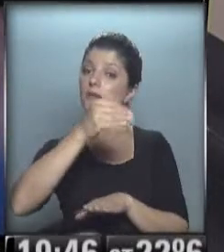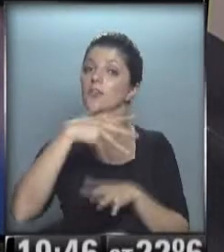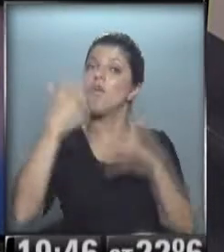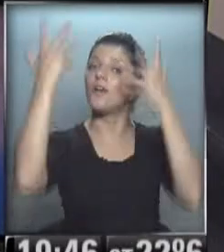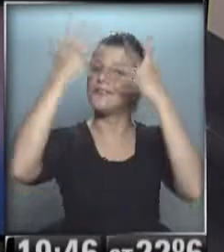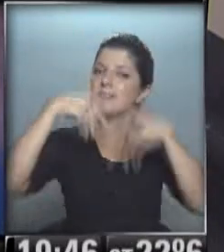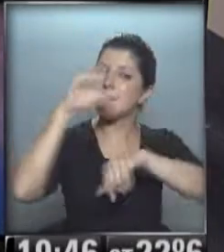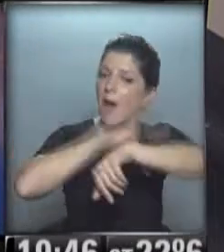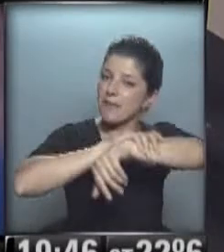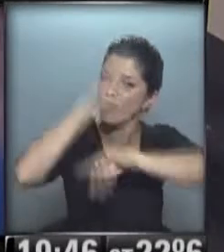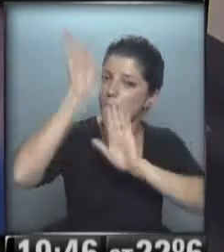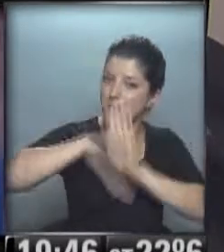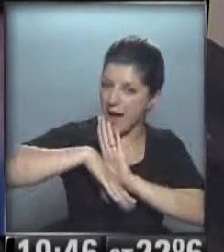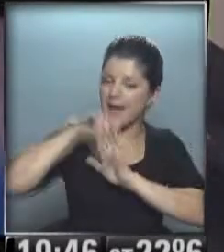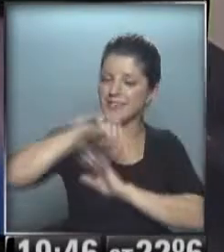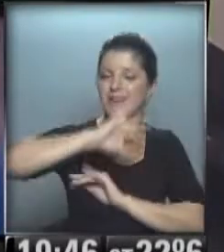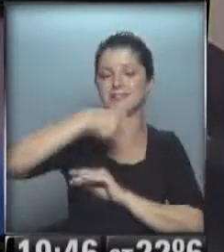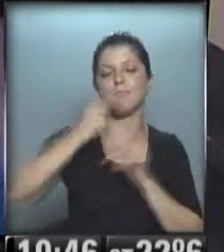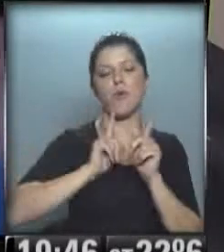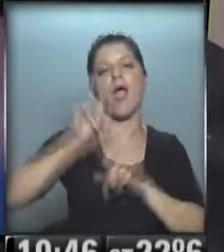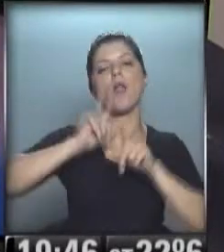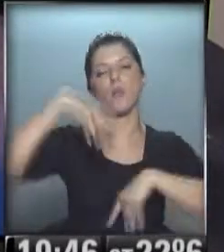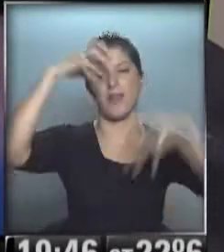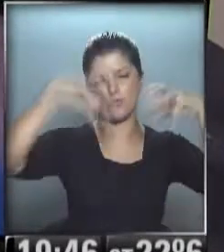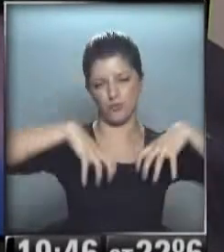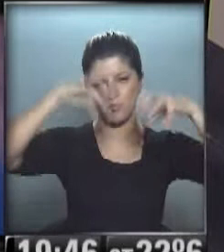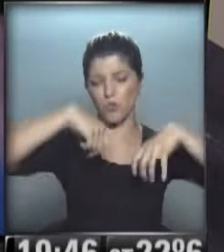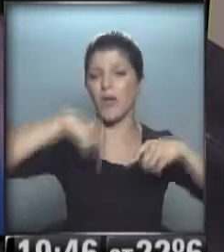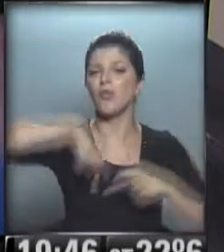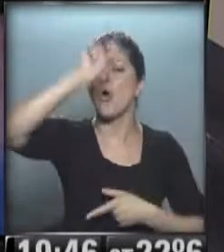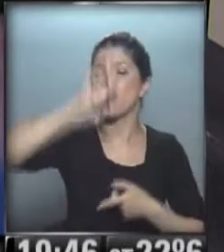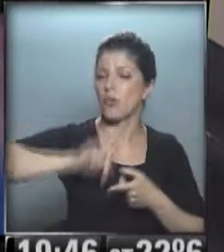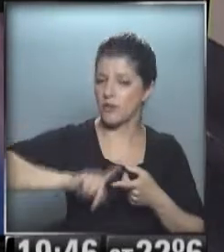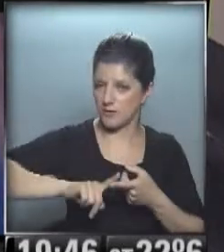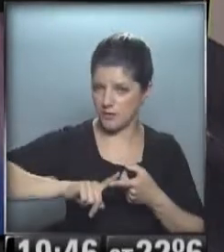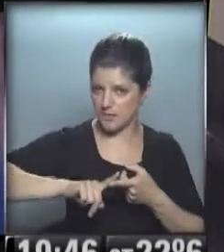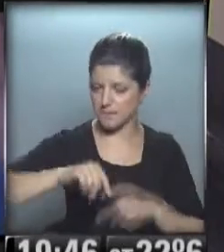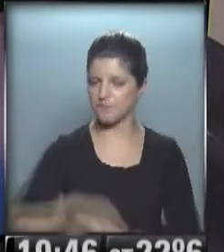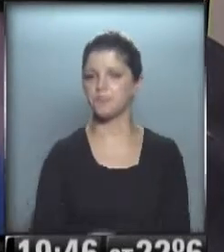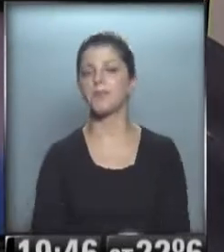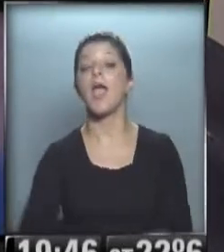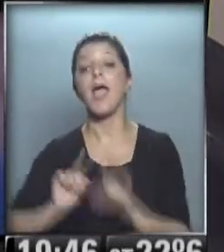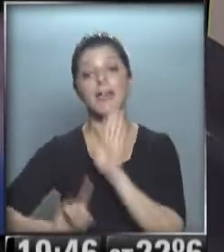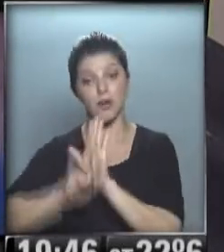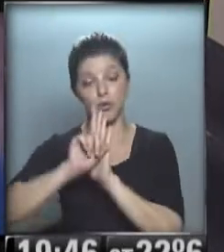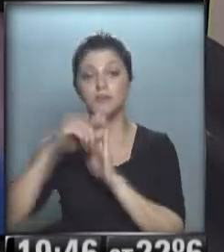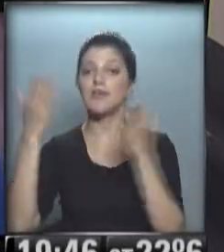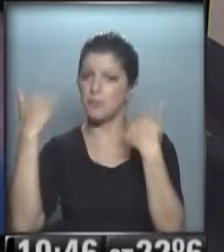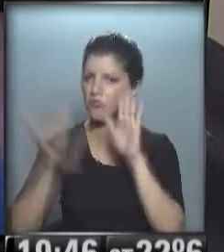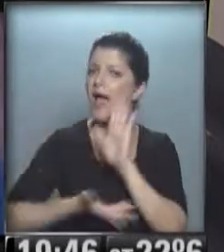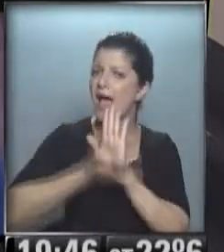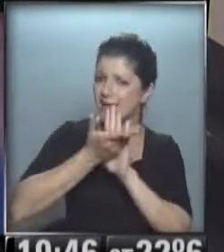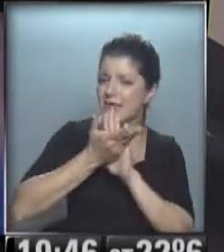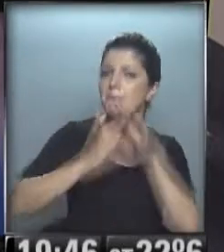baja presión que aquí sí dejará la posibilidad de precipitaciones prácticamente durante toda la jornada en la región cordillerana. En el norte temperaturas todavía elevadas, máximas